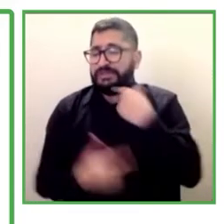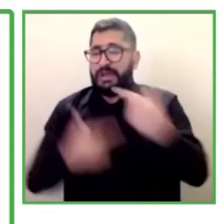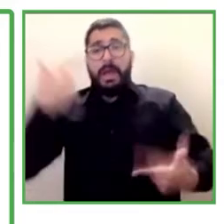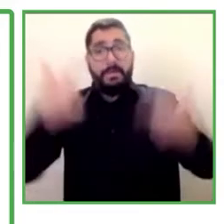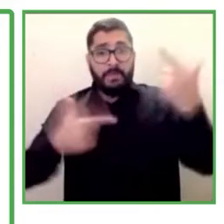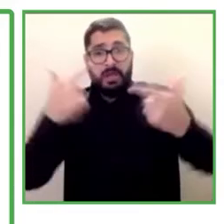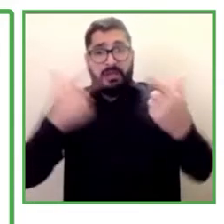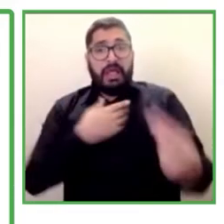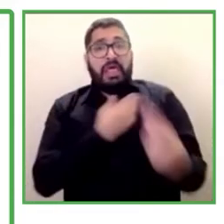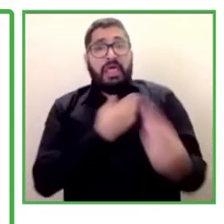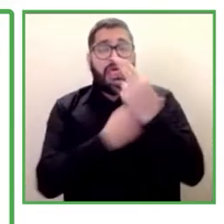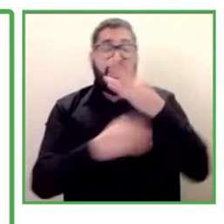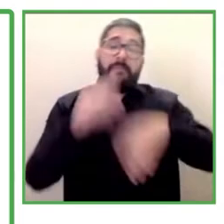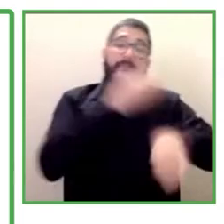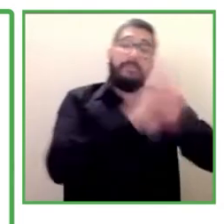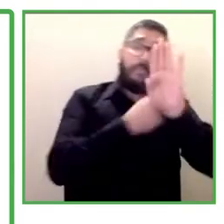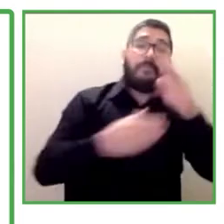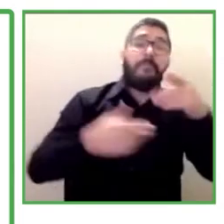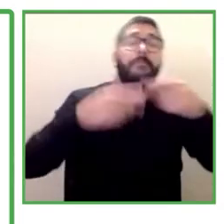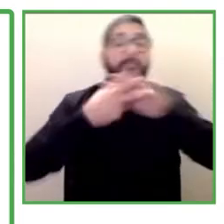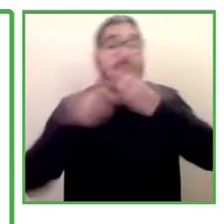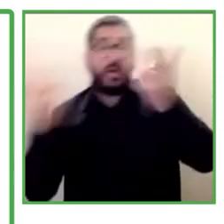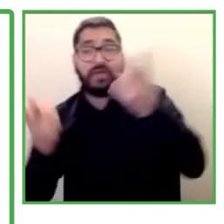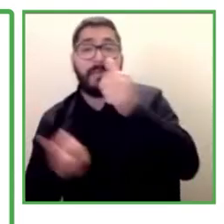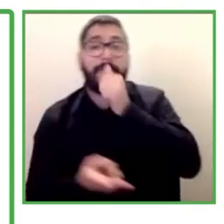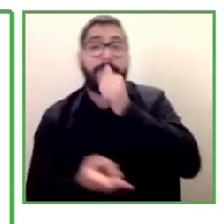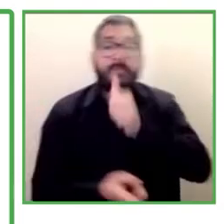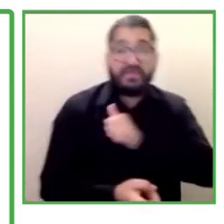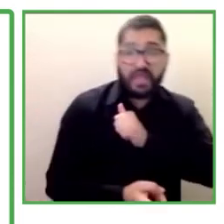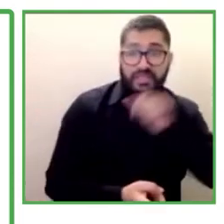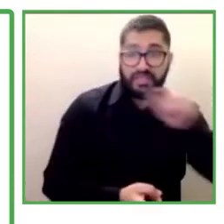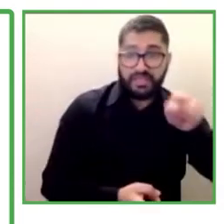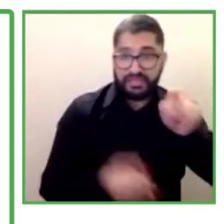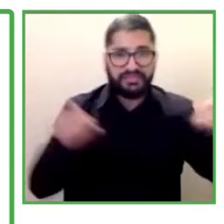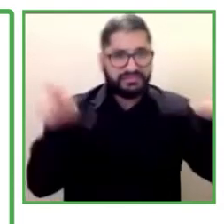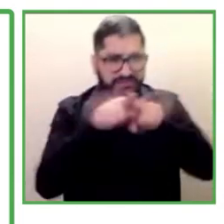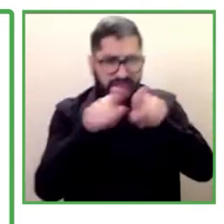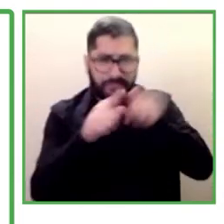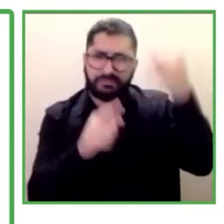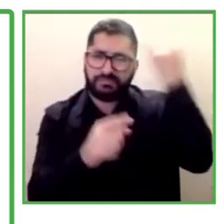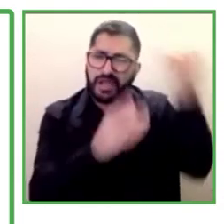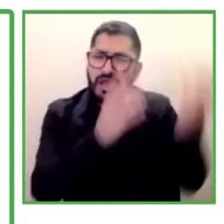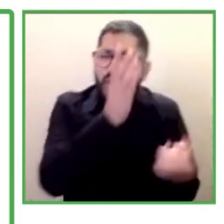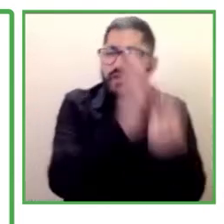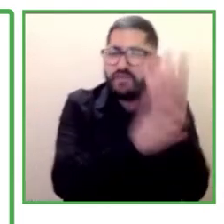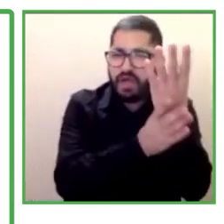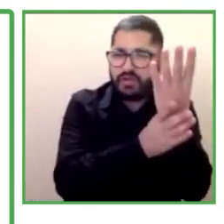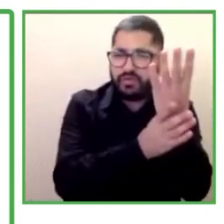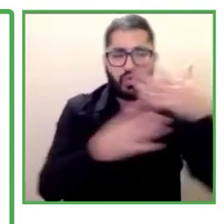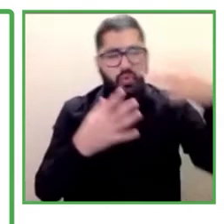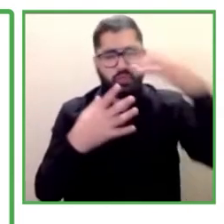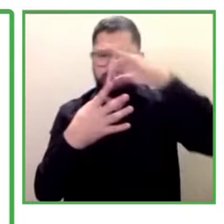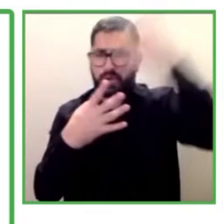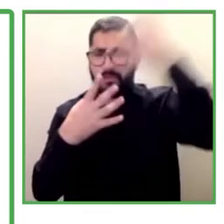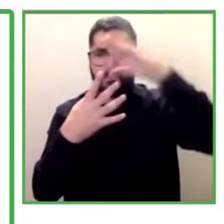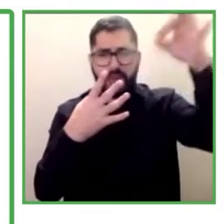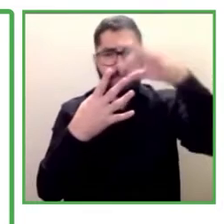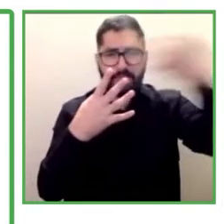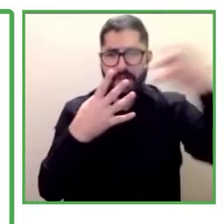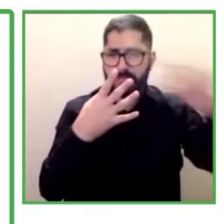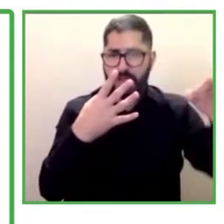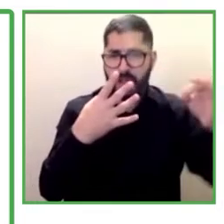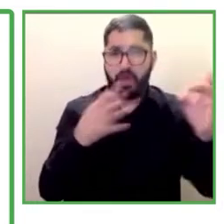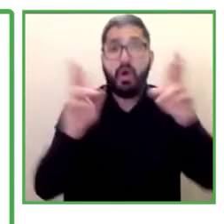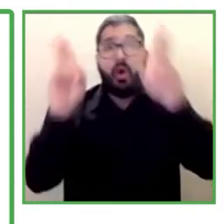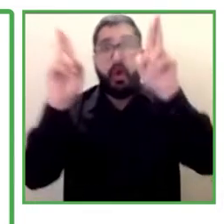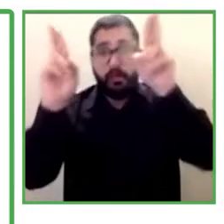aspectos innovadores del programa, resaltaría que definitivamente fuimos muy respetuosos al